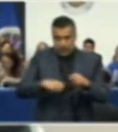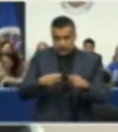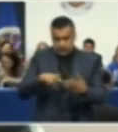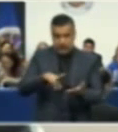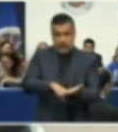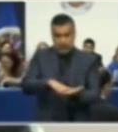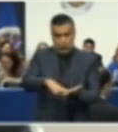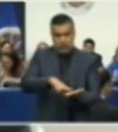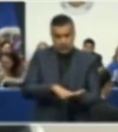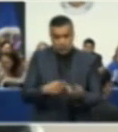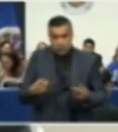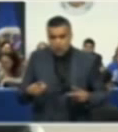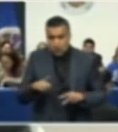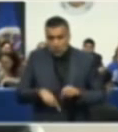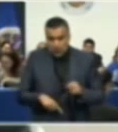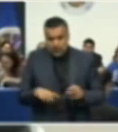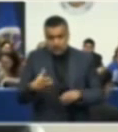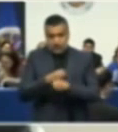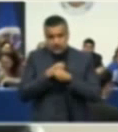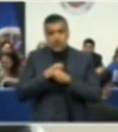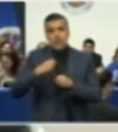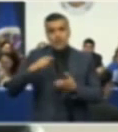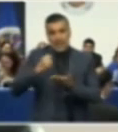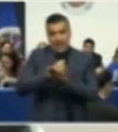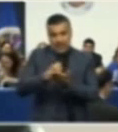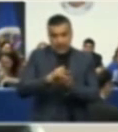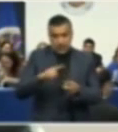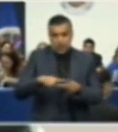contratos, no pueden obtener una tarjeta de crédito,